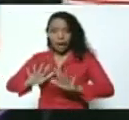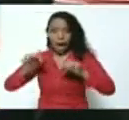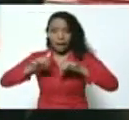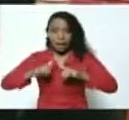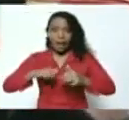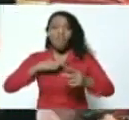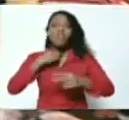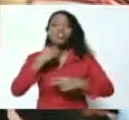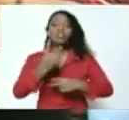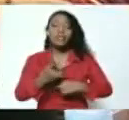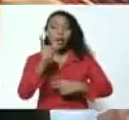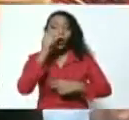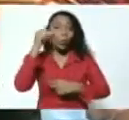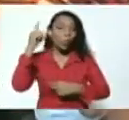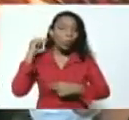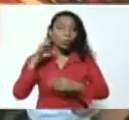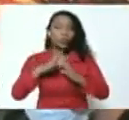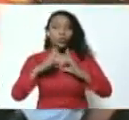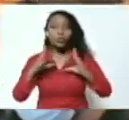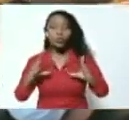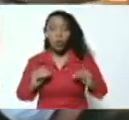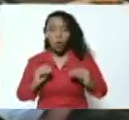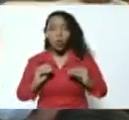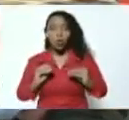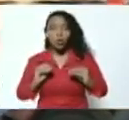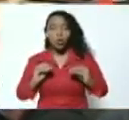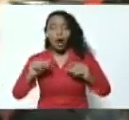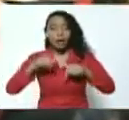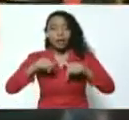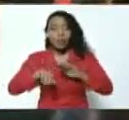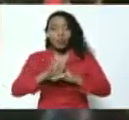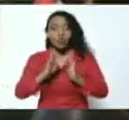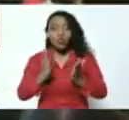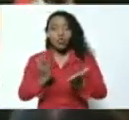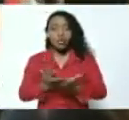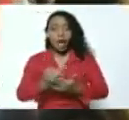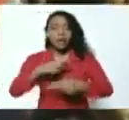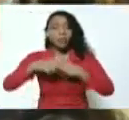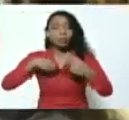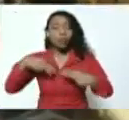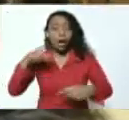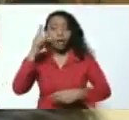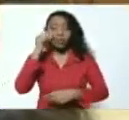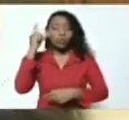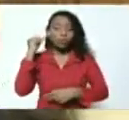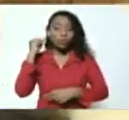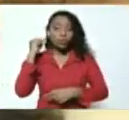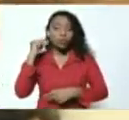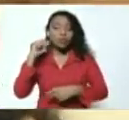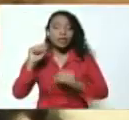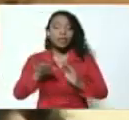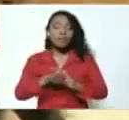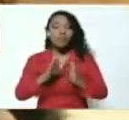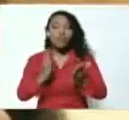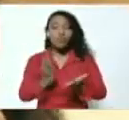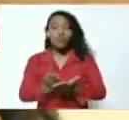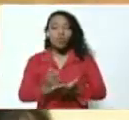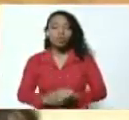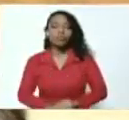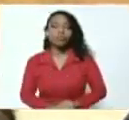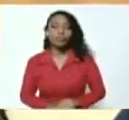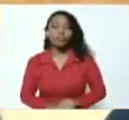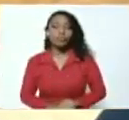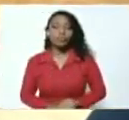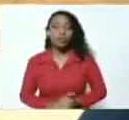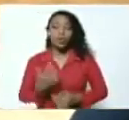voceros y voceras de todos los confines del planeta, revolucionarias y revolucionarios del mundo.